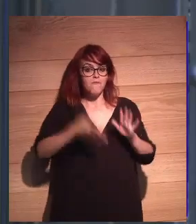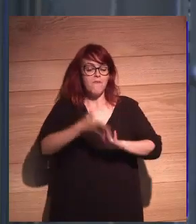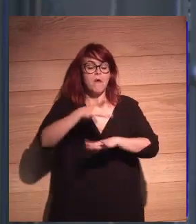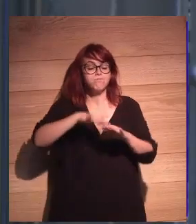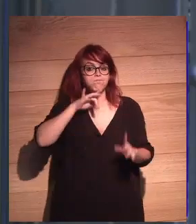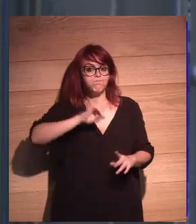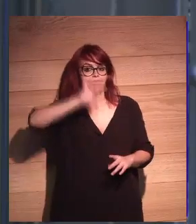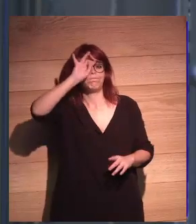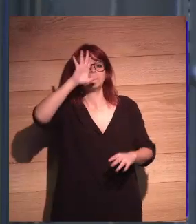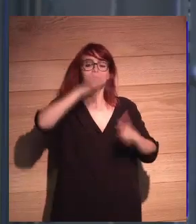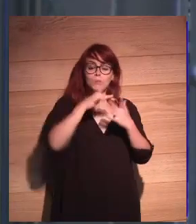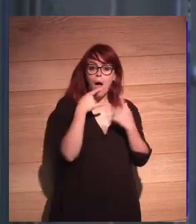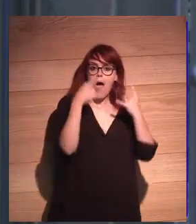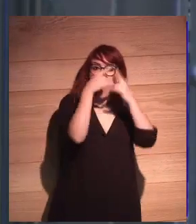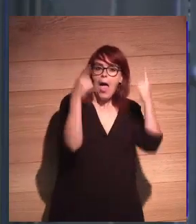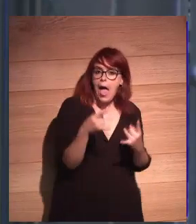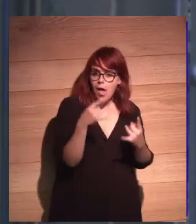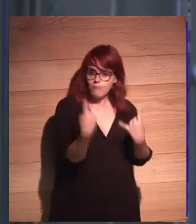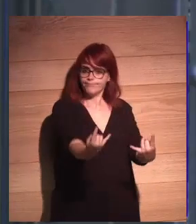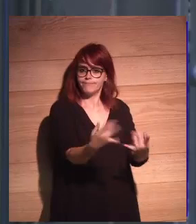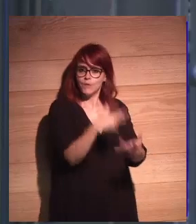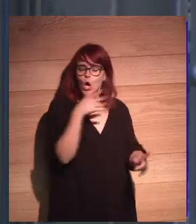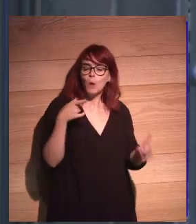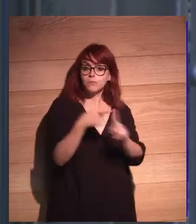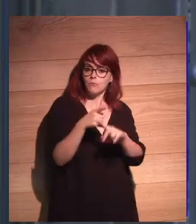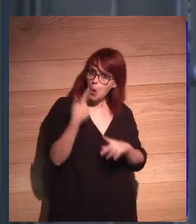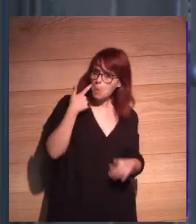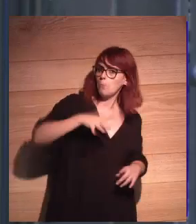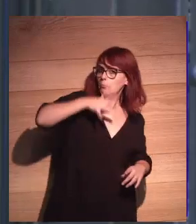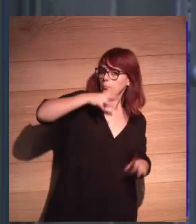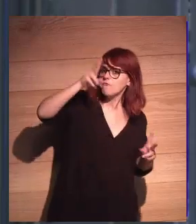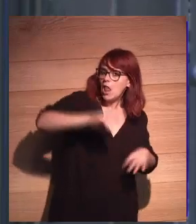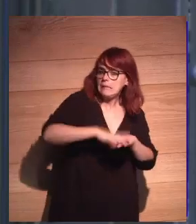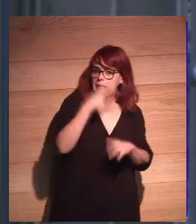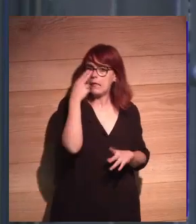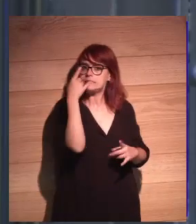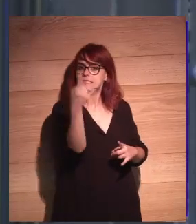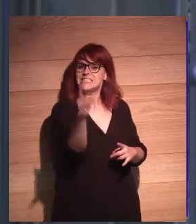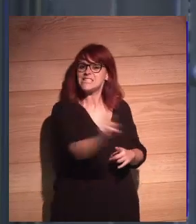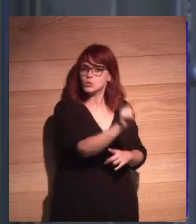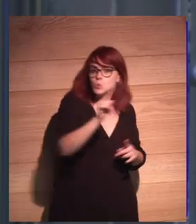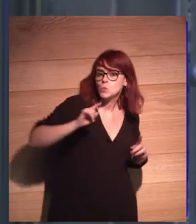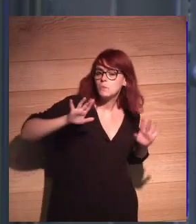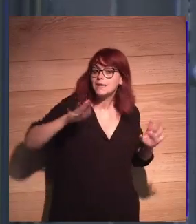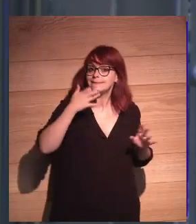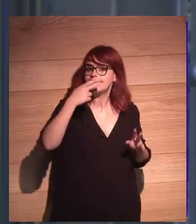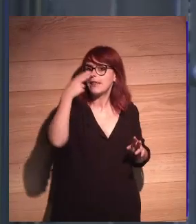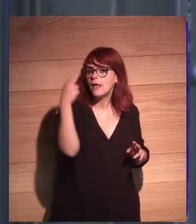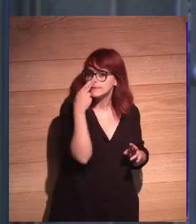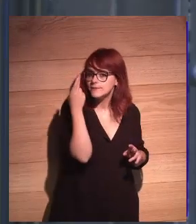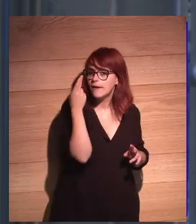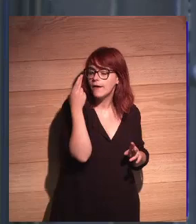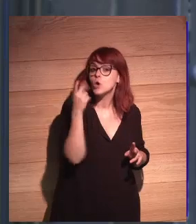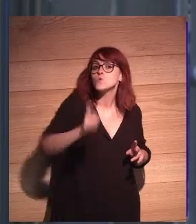a parecer lo suficientemente atractivo para decir, oye, pues sí que me interesa? Y por otro lado, si les interesa,